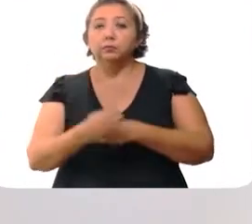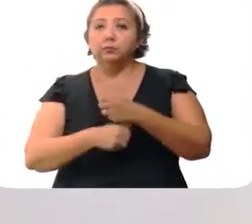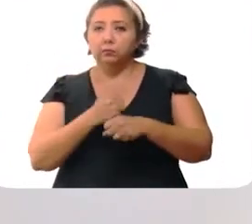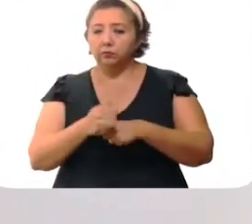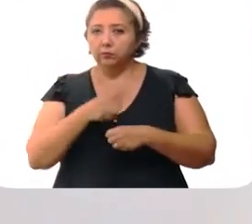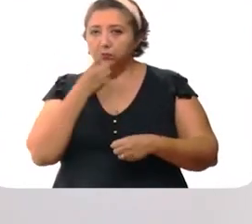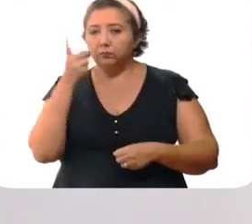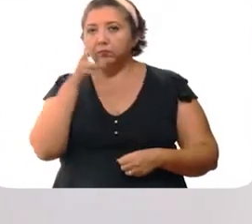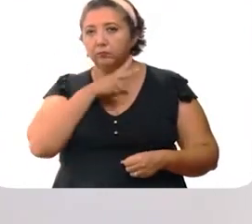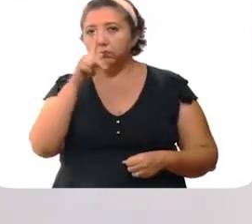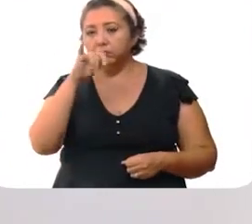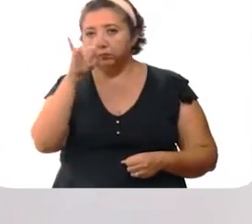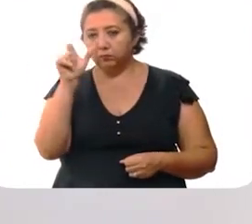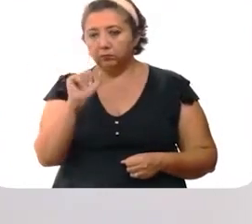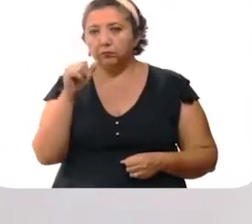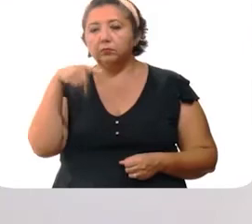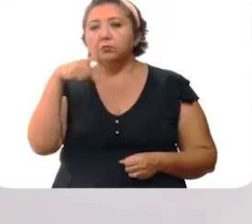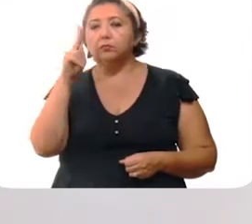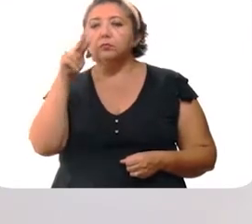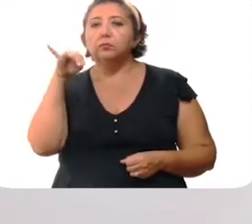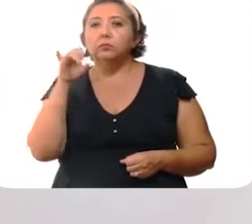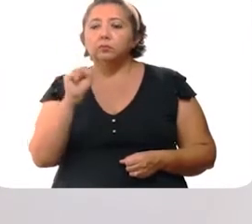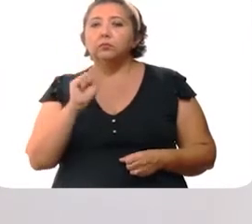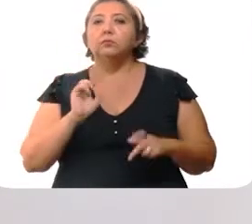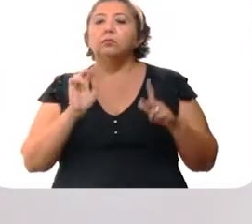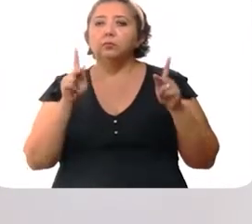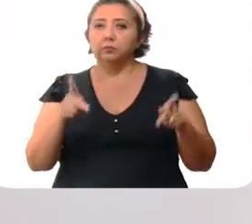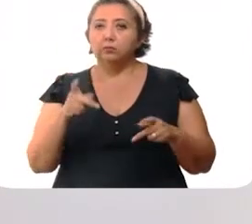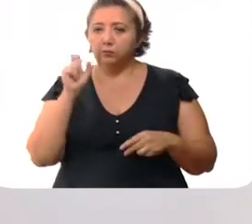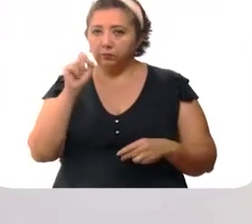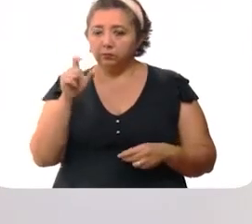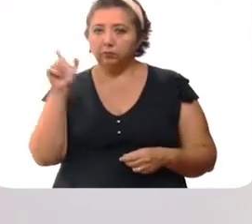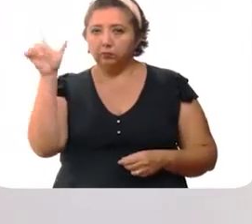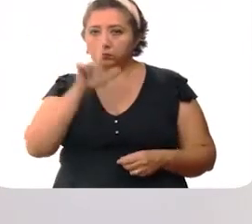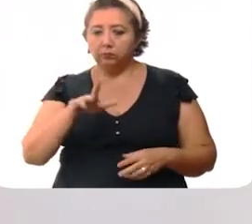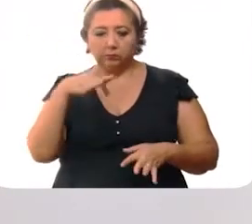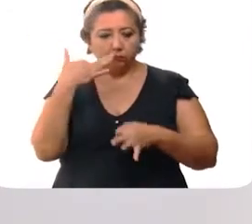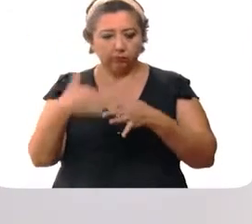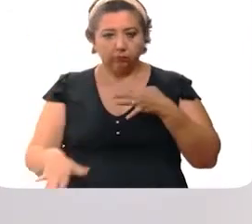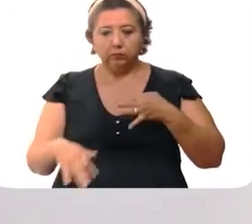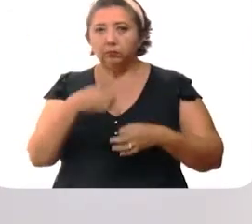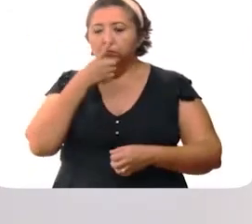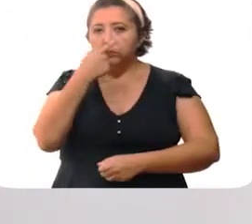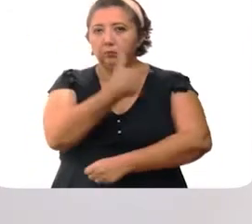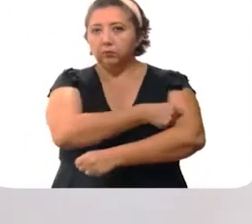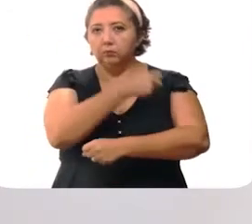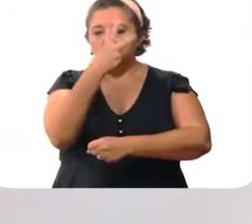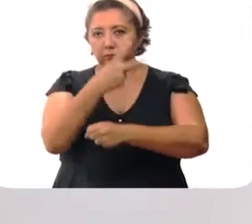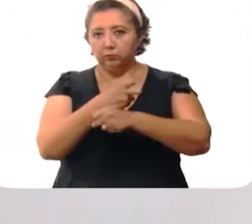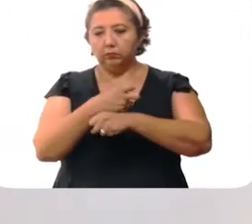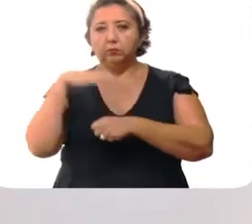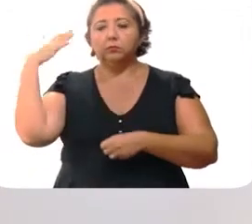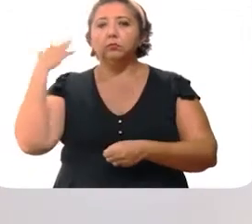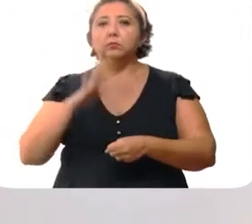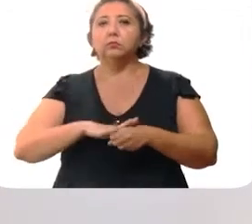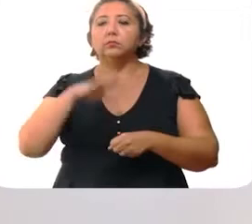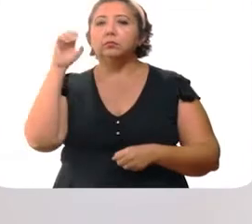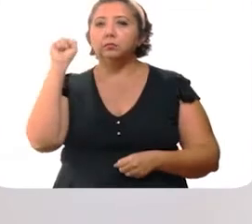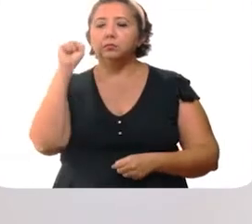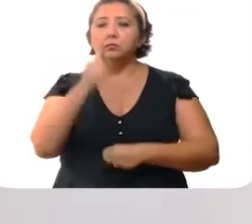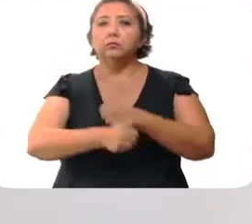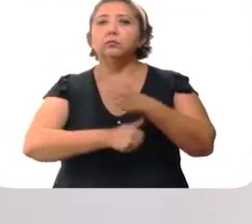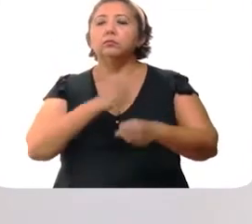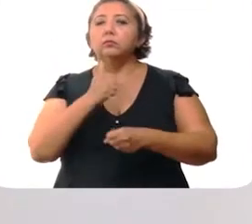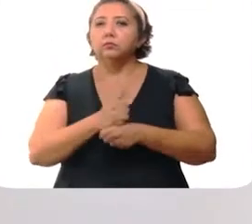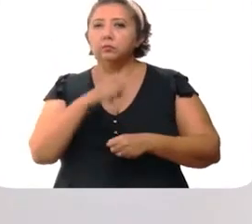de Valladolid, Tizimín, Canacín y Progreso. Ese mismo lunes concluyó la aplicación de la segunda dosis para adultos mayores de 60 años